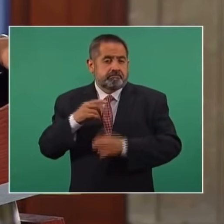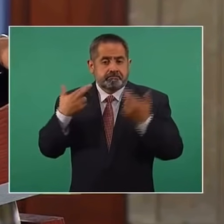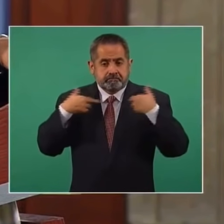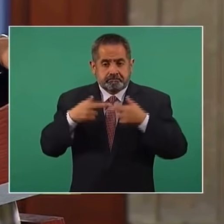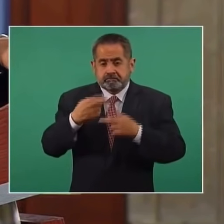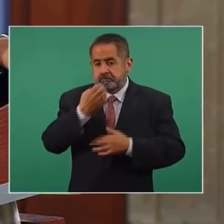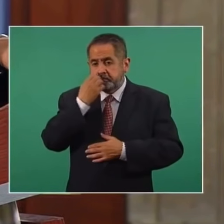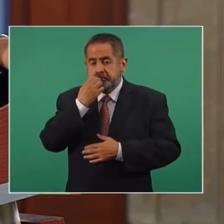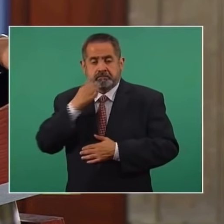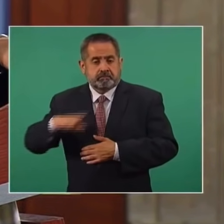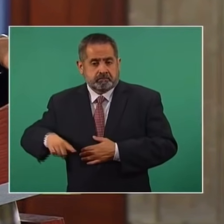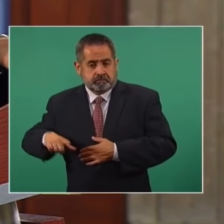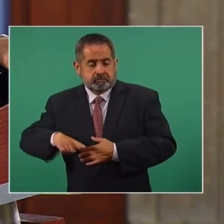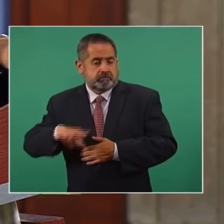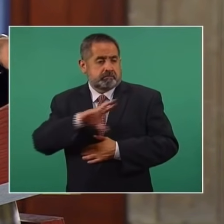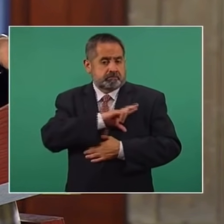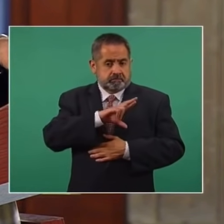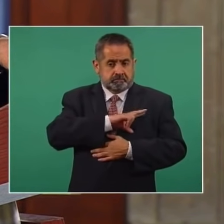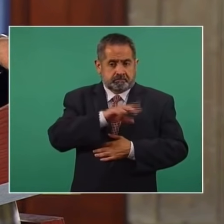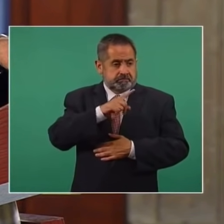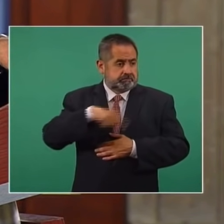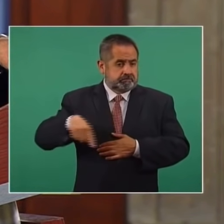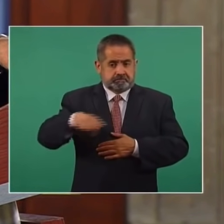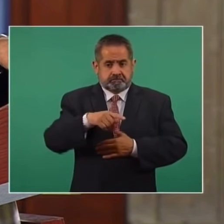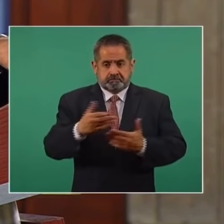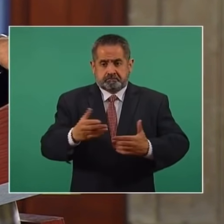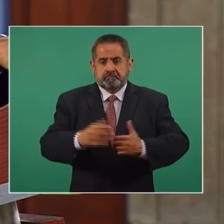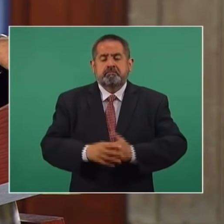escuelas públicas en la ciudad,